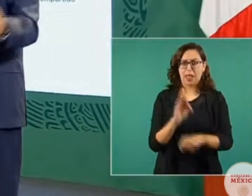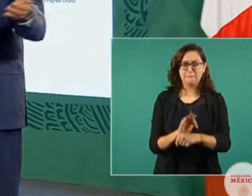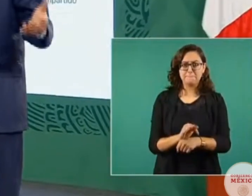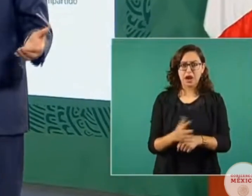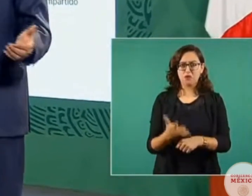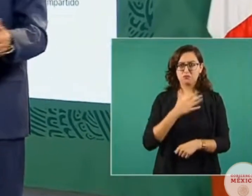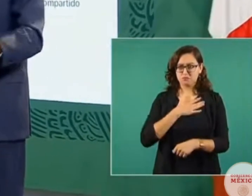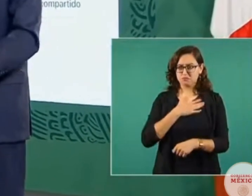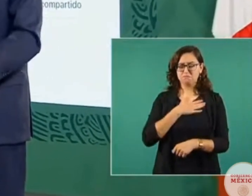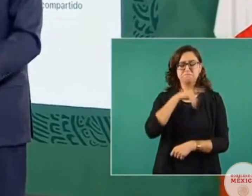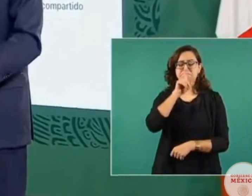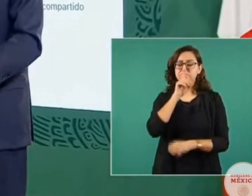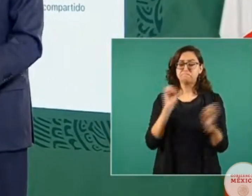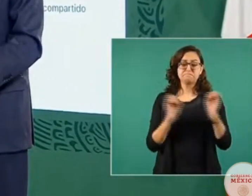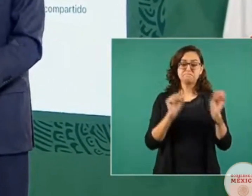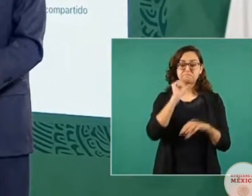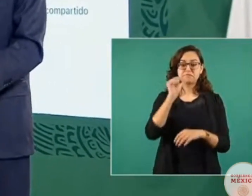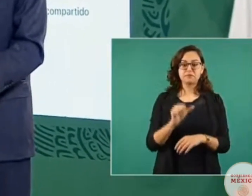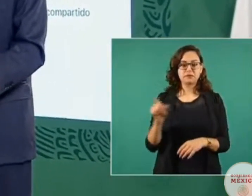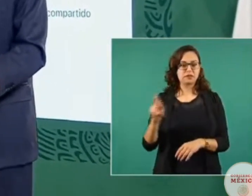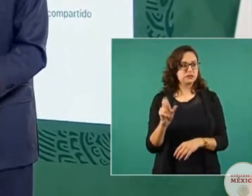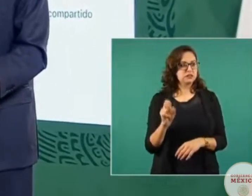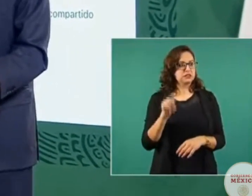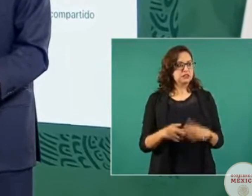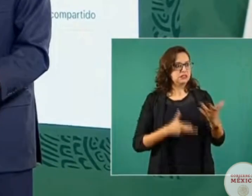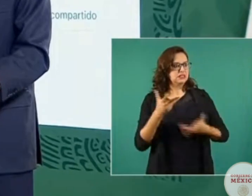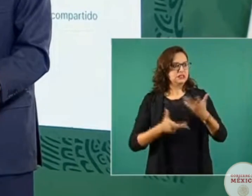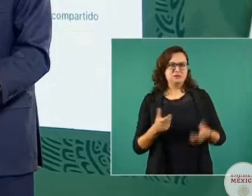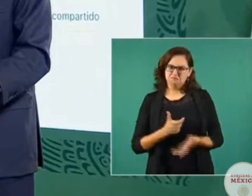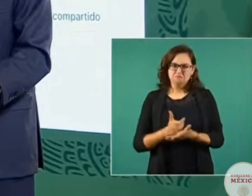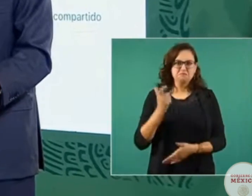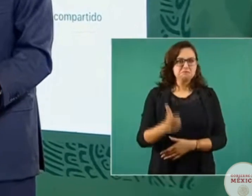¿Cómo me voy a amparar? El que nada debe, nada teme.